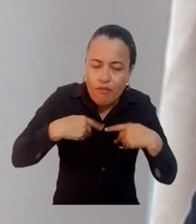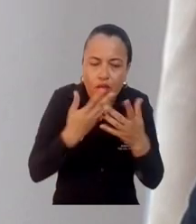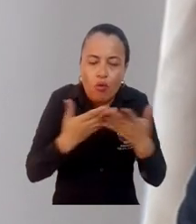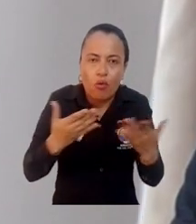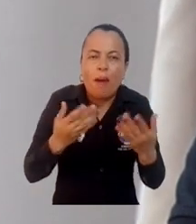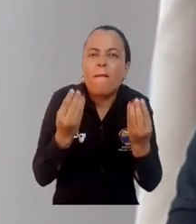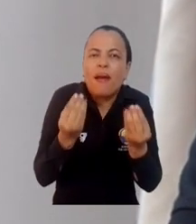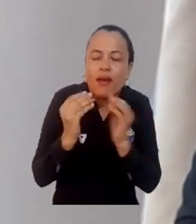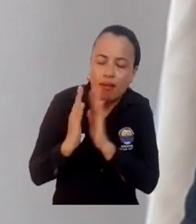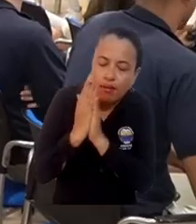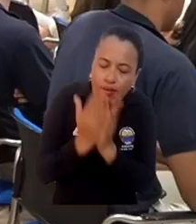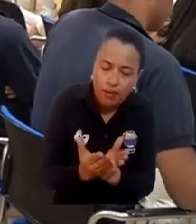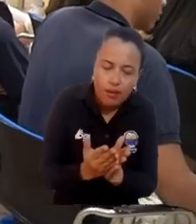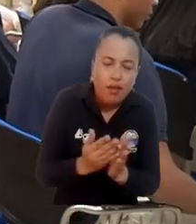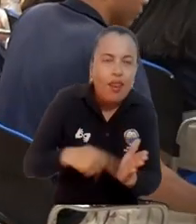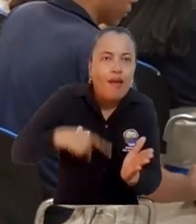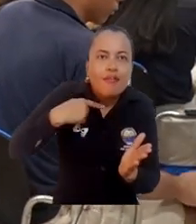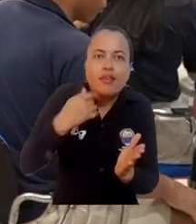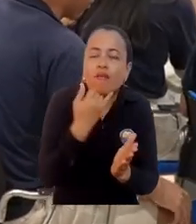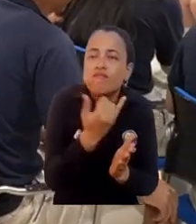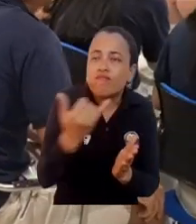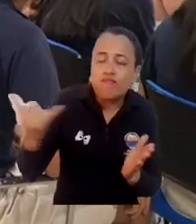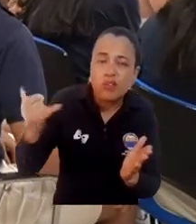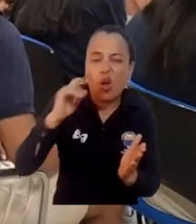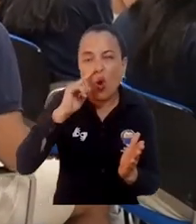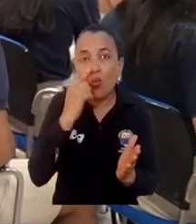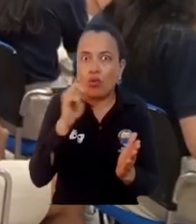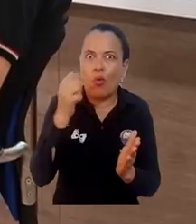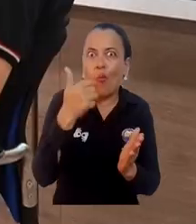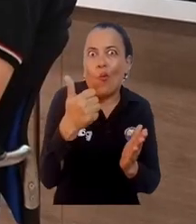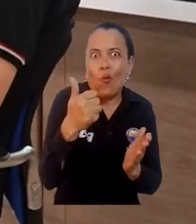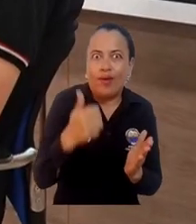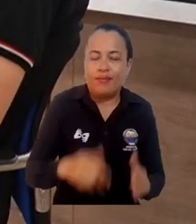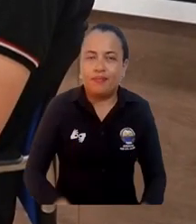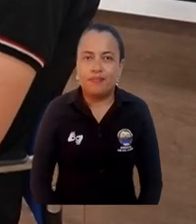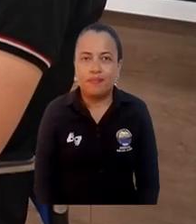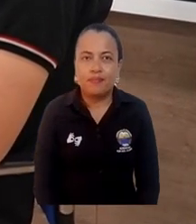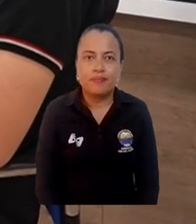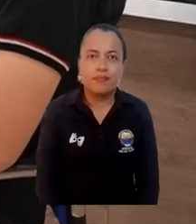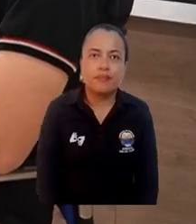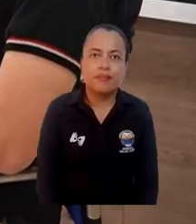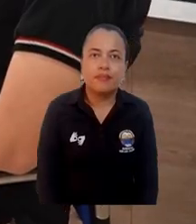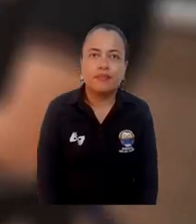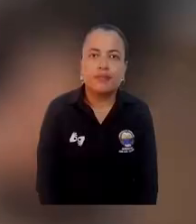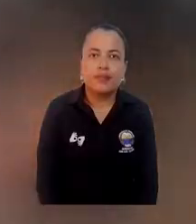es no ver la literatura como algo tedioso, sino como algo de la vida misma. La vida es literatura.